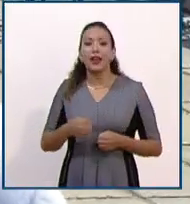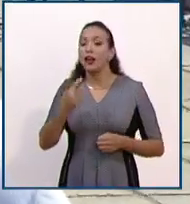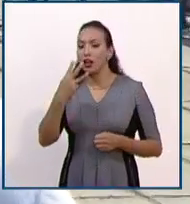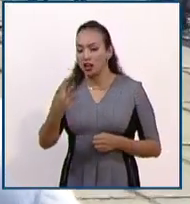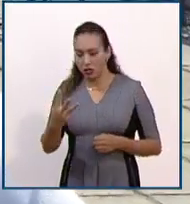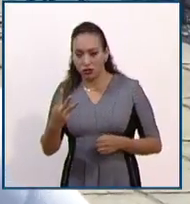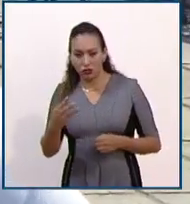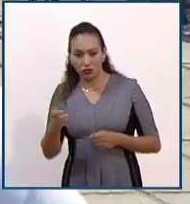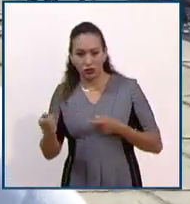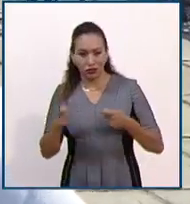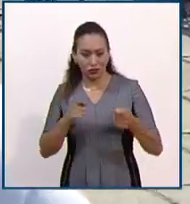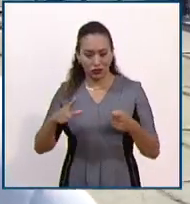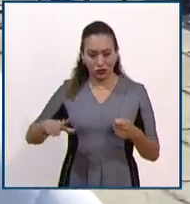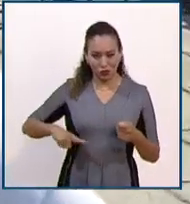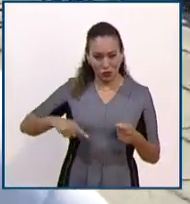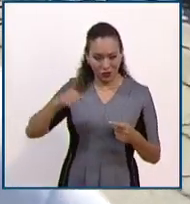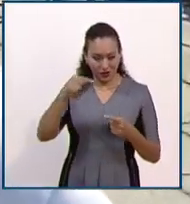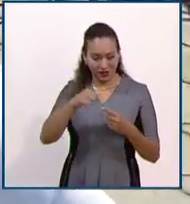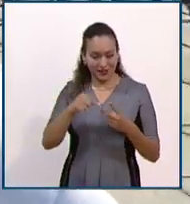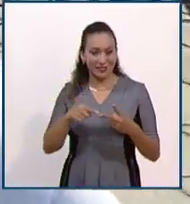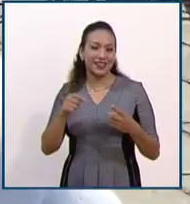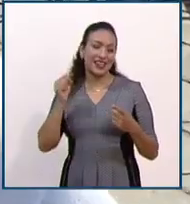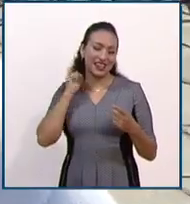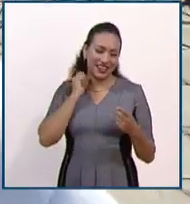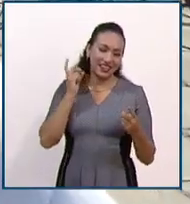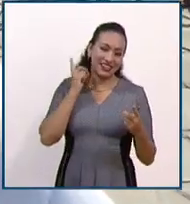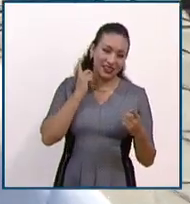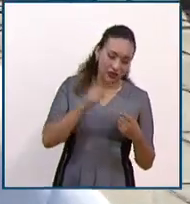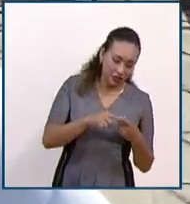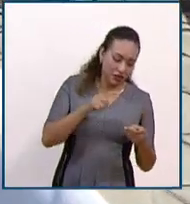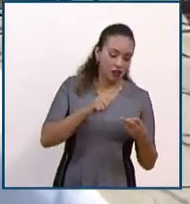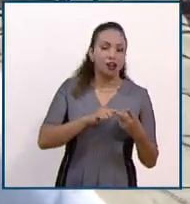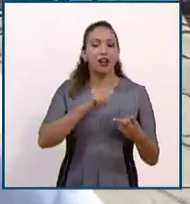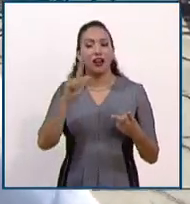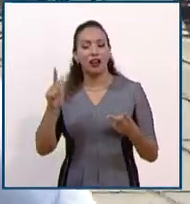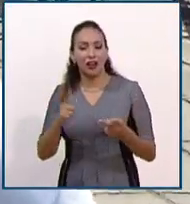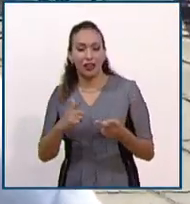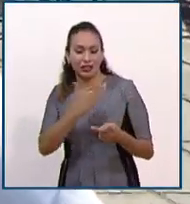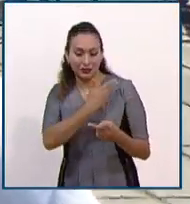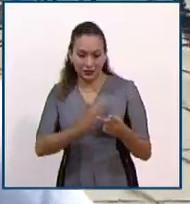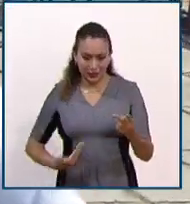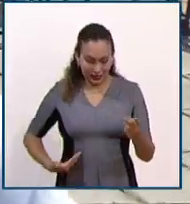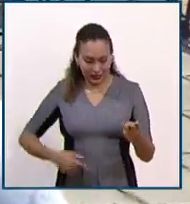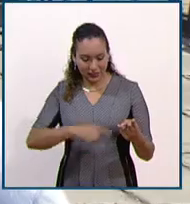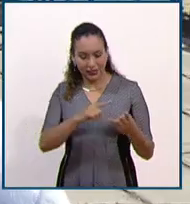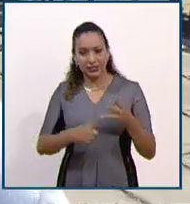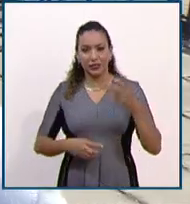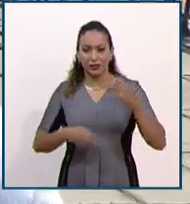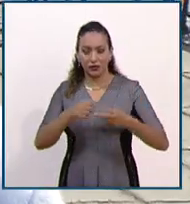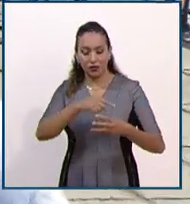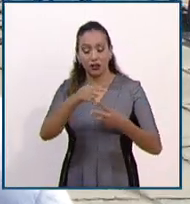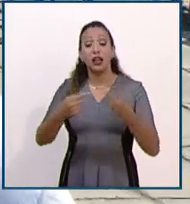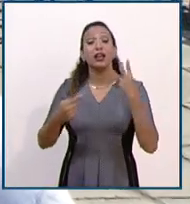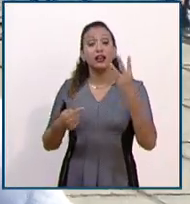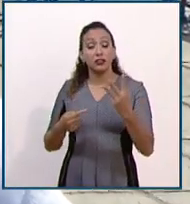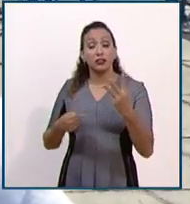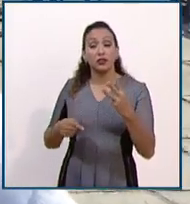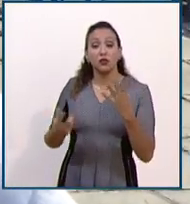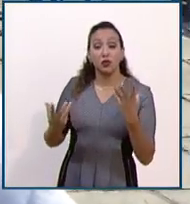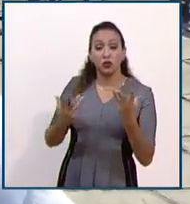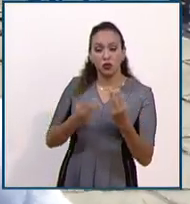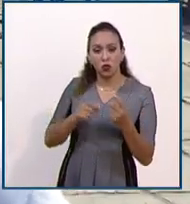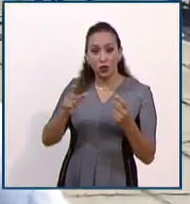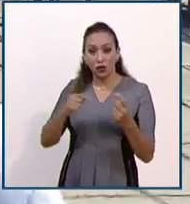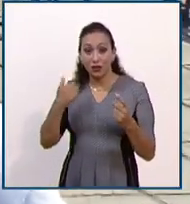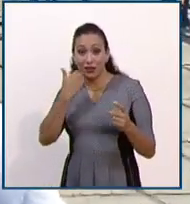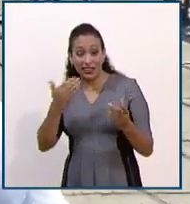de la Unión, que no nos hemos doblegado a los caprichos presidenciales. Esto es una clara